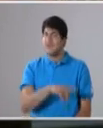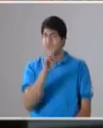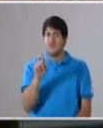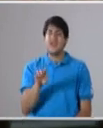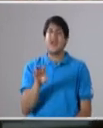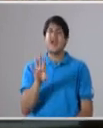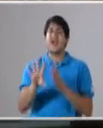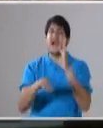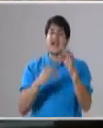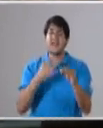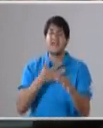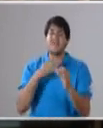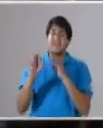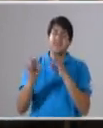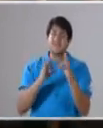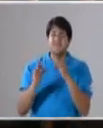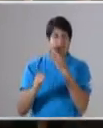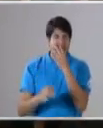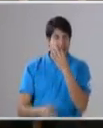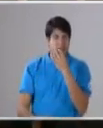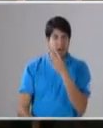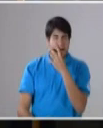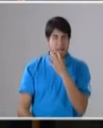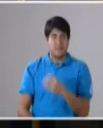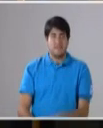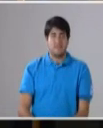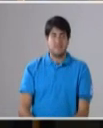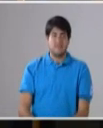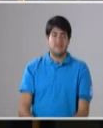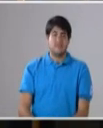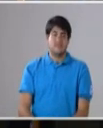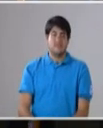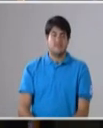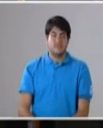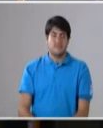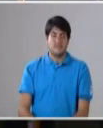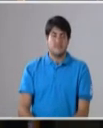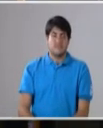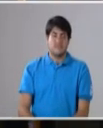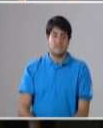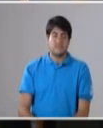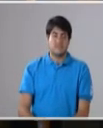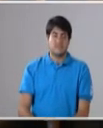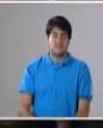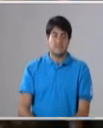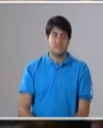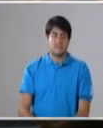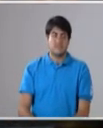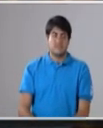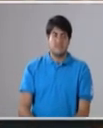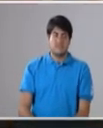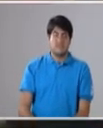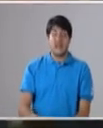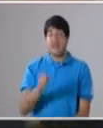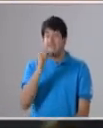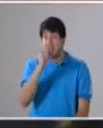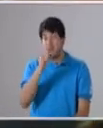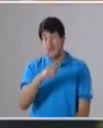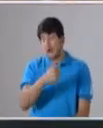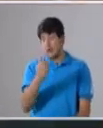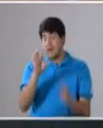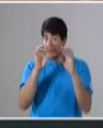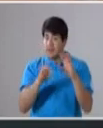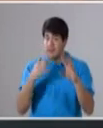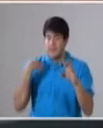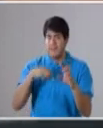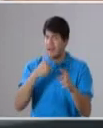Necesito, ¿qué fue lo que dije? Llévale el micrófono ahí a alguien, por favor, que me ayude. Yo solamente quiero hacer un